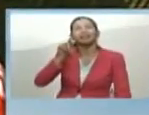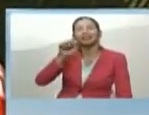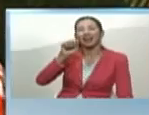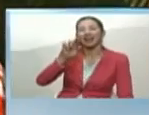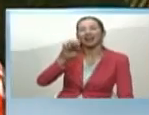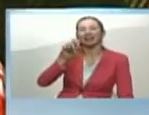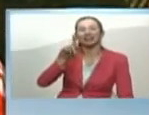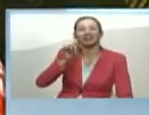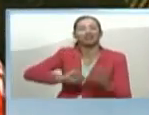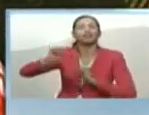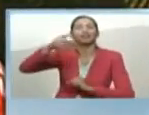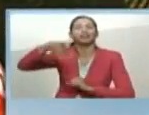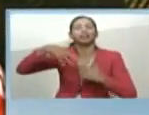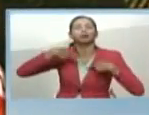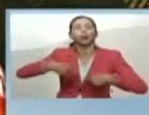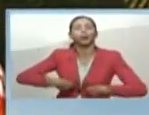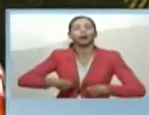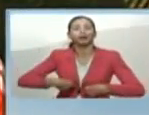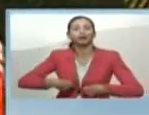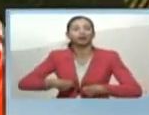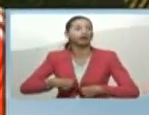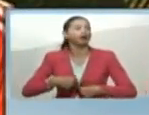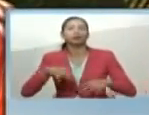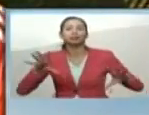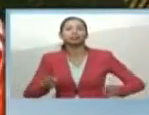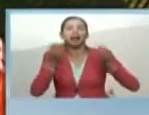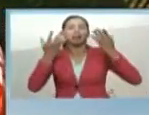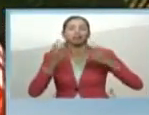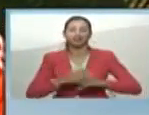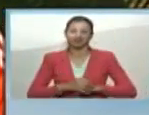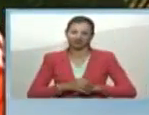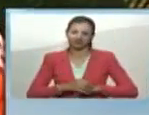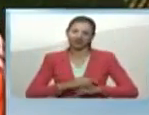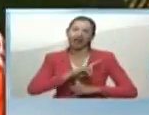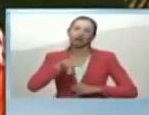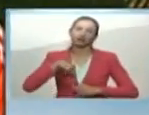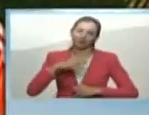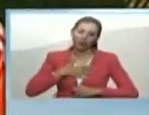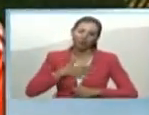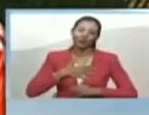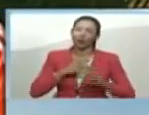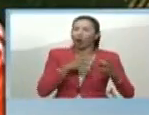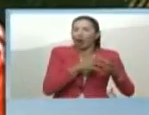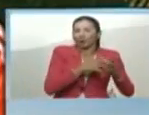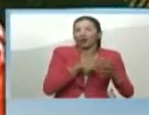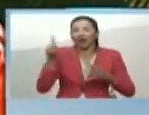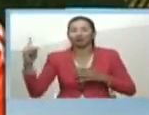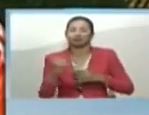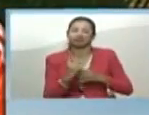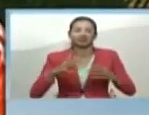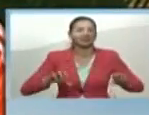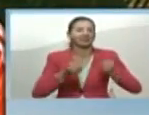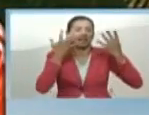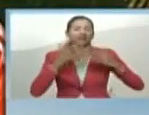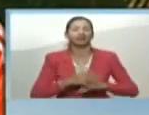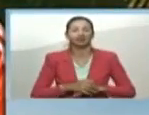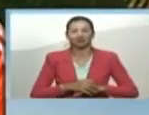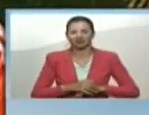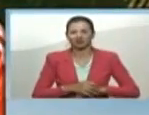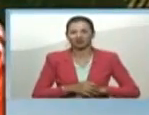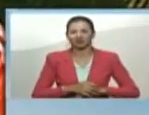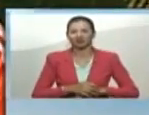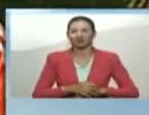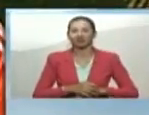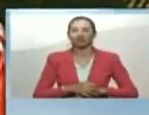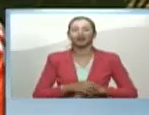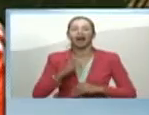los Derechos Humanos a salvarnos a todos pues aristóbulo también estaba yo echando un cuento